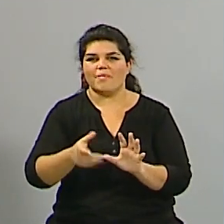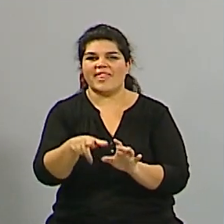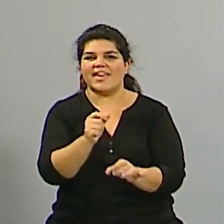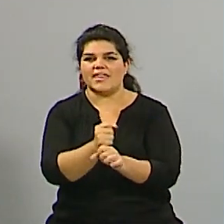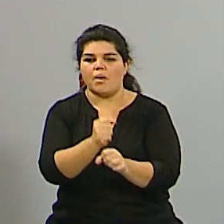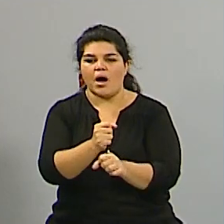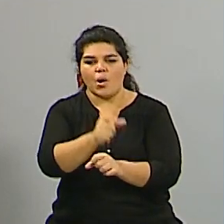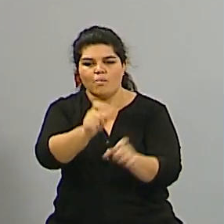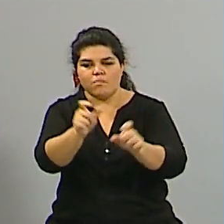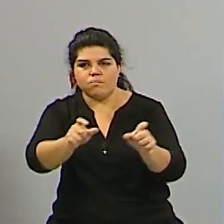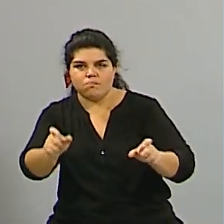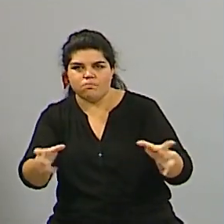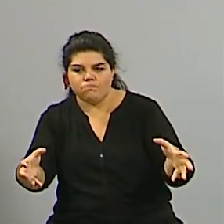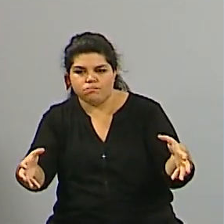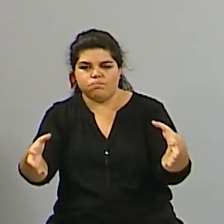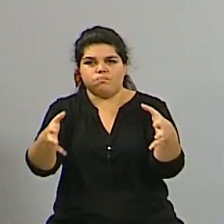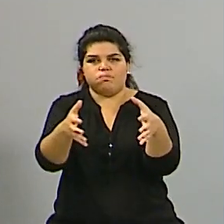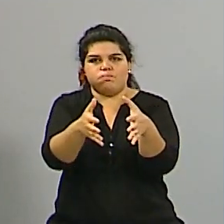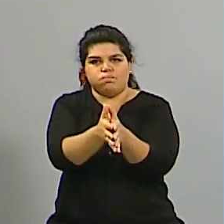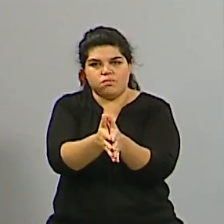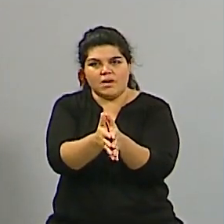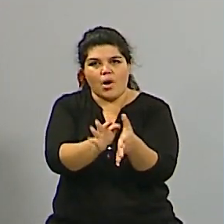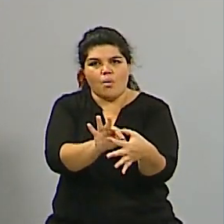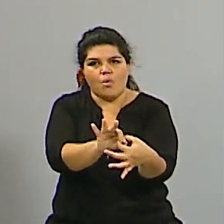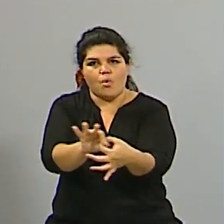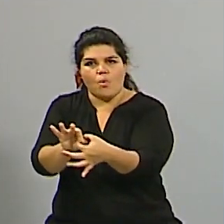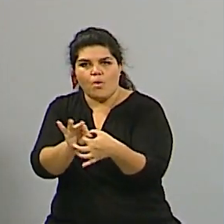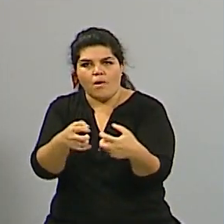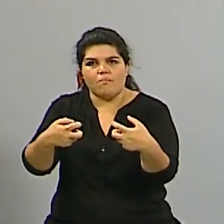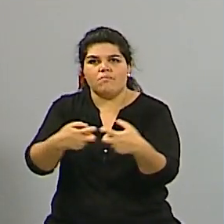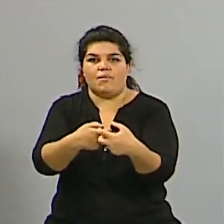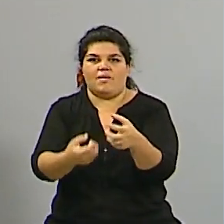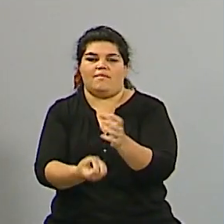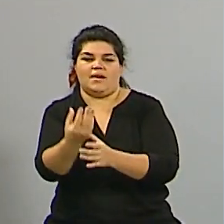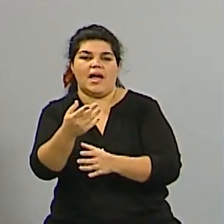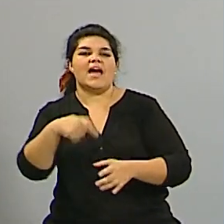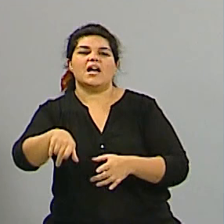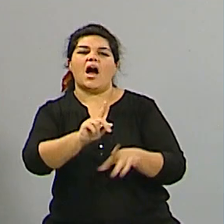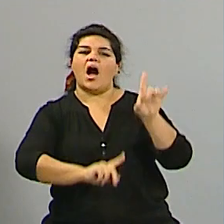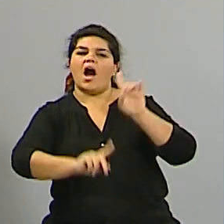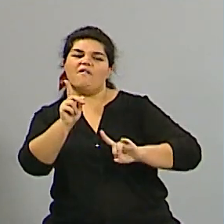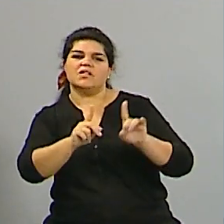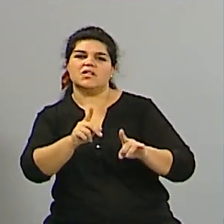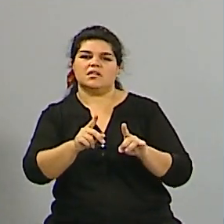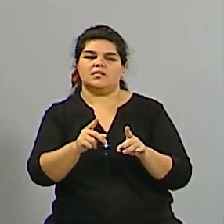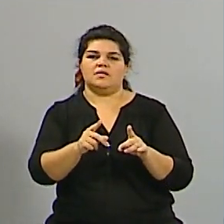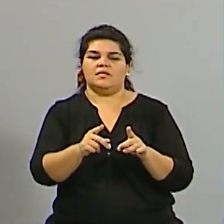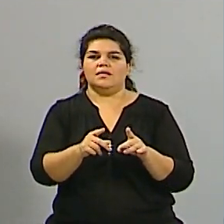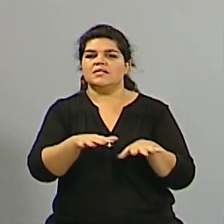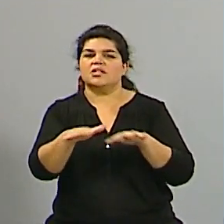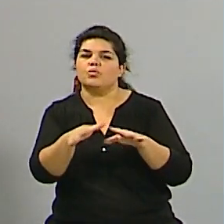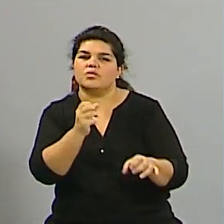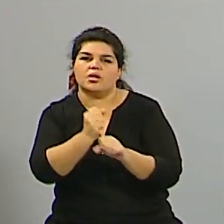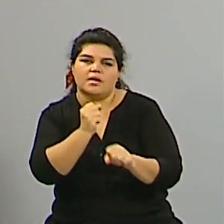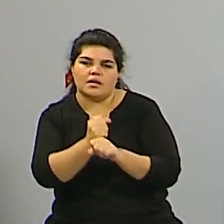que vienen desde las bases por las condiciones de trabajo, por los accidentes laborales que son terribles en Terribles. ese Sí.